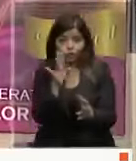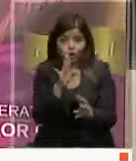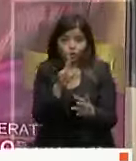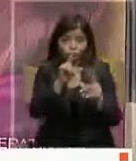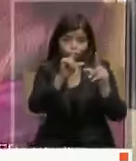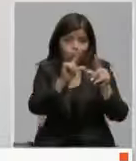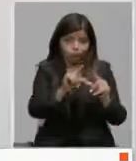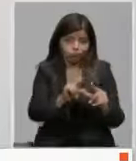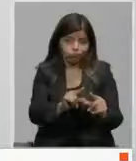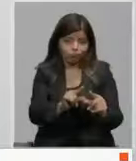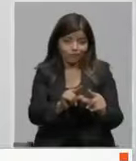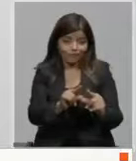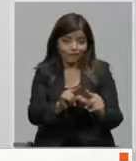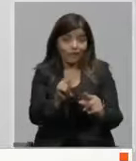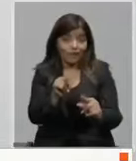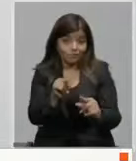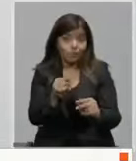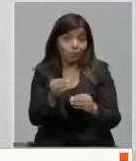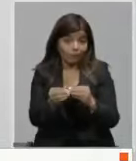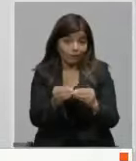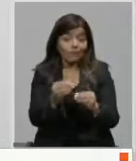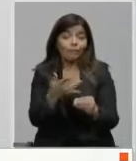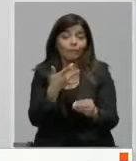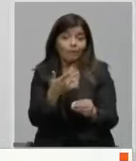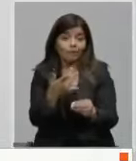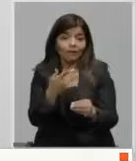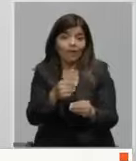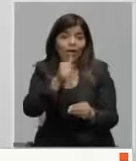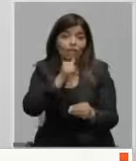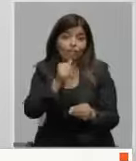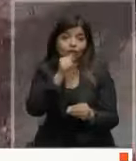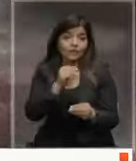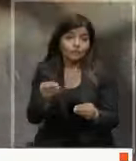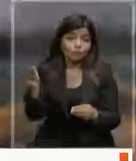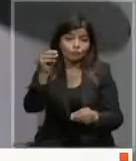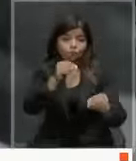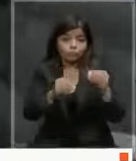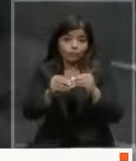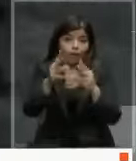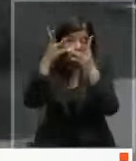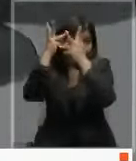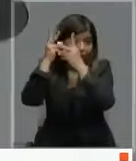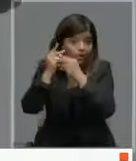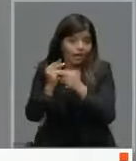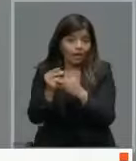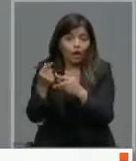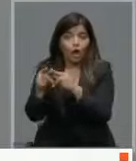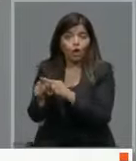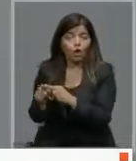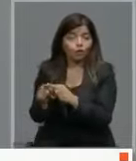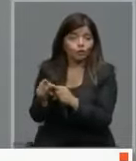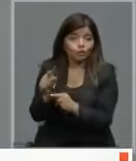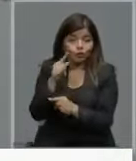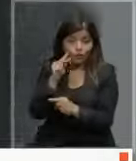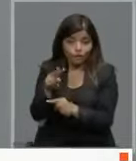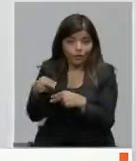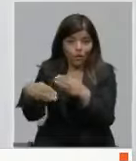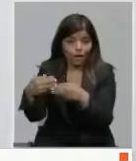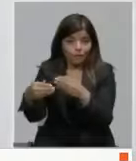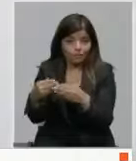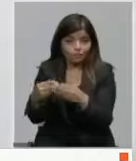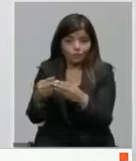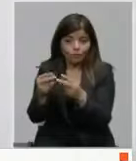abajo de lo esperado eso podría ser porque quizás faltó más de coloración en la kilili de fantasía como vio en el proceso se hizo